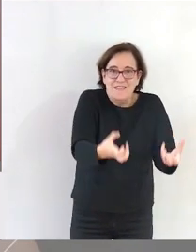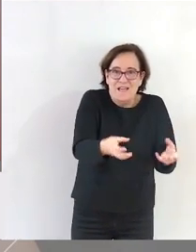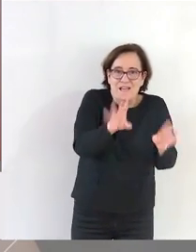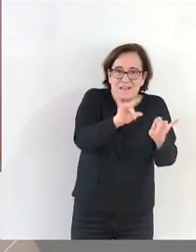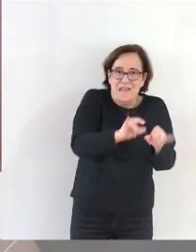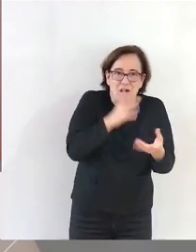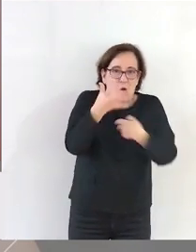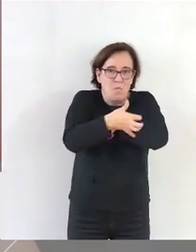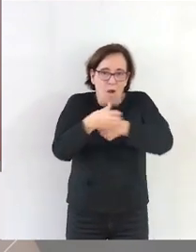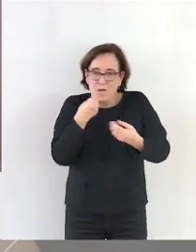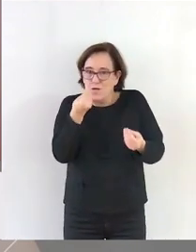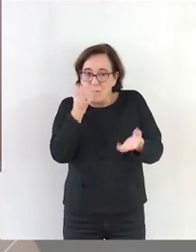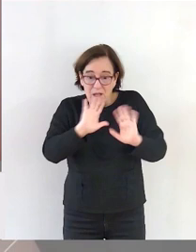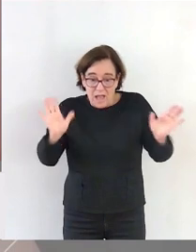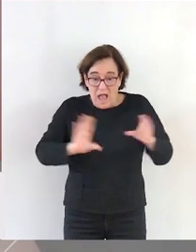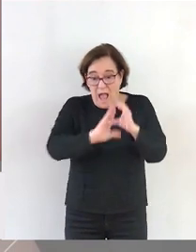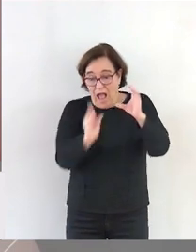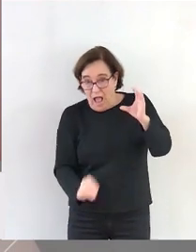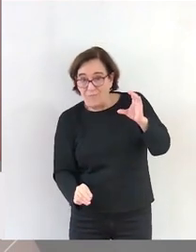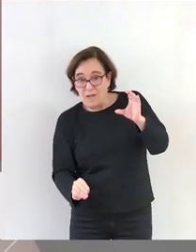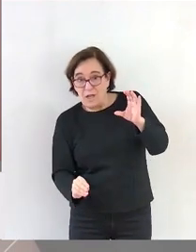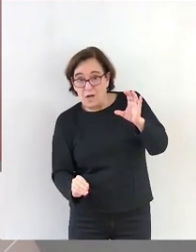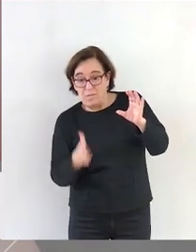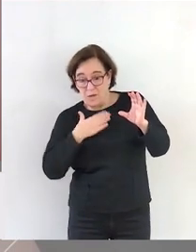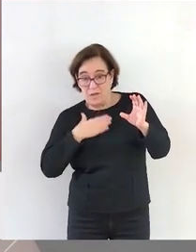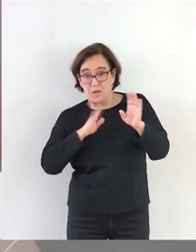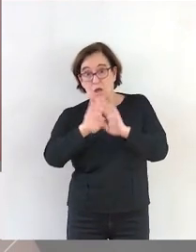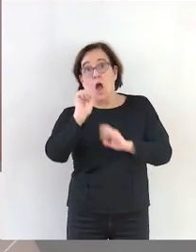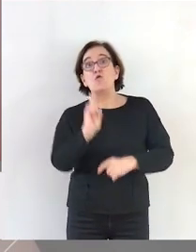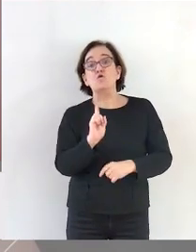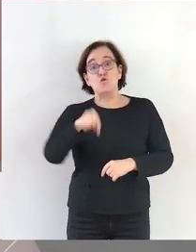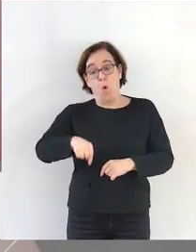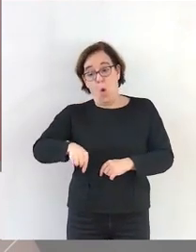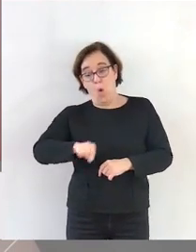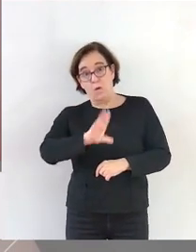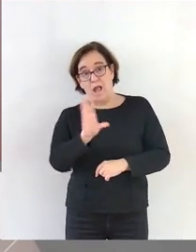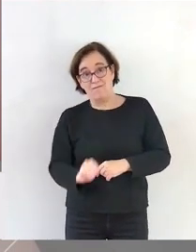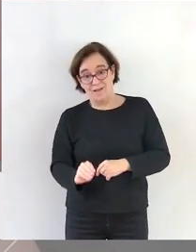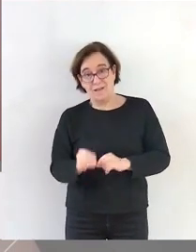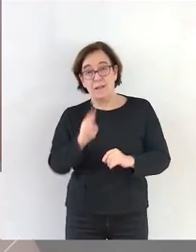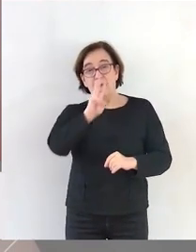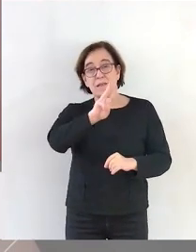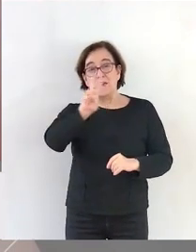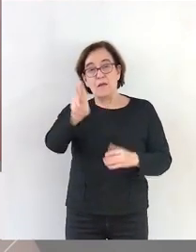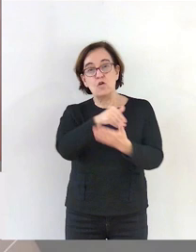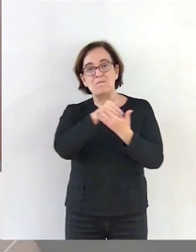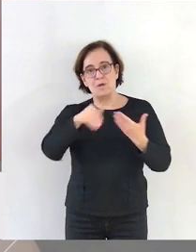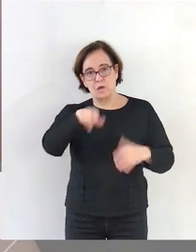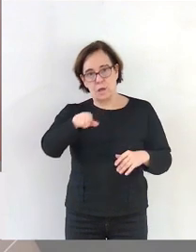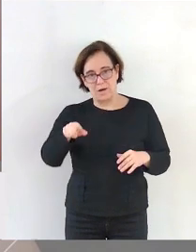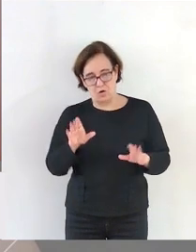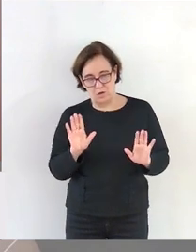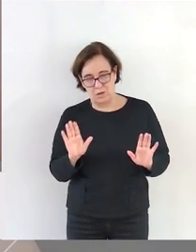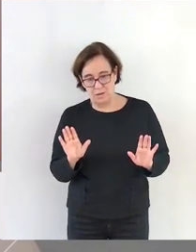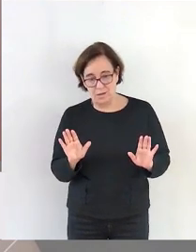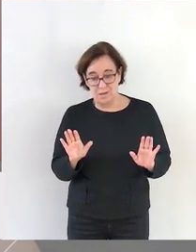millones de desplazados mediambientales solo en África occidental es decir nuestros vecinos del sur estamos hablando de 32 millones de personas